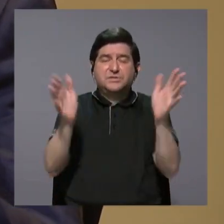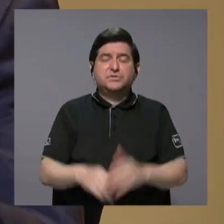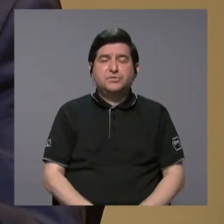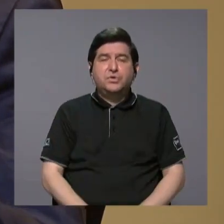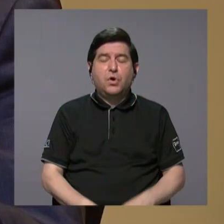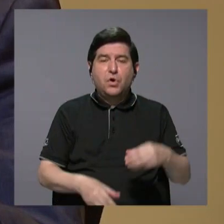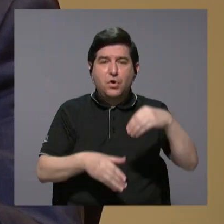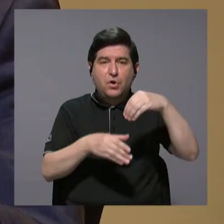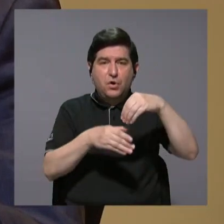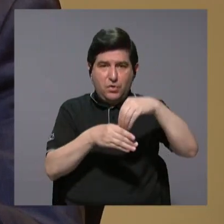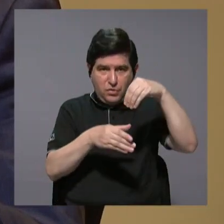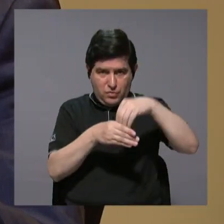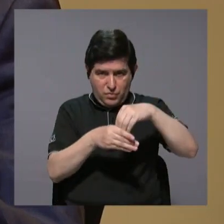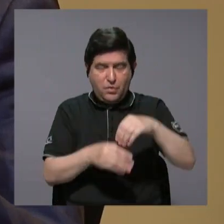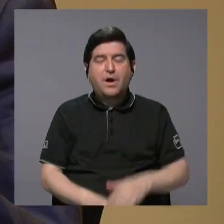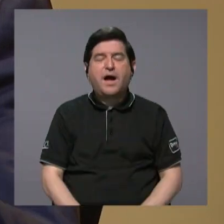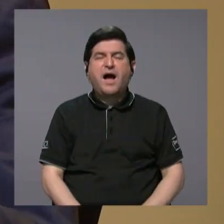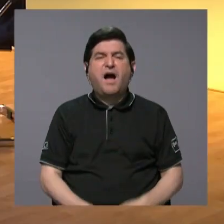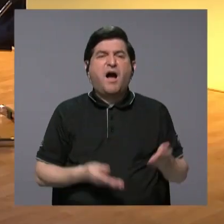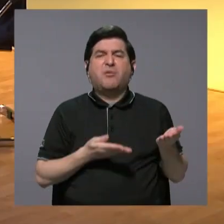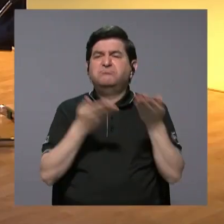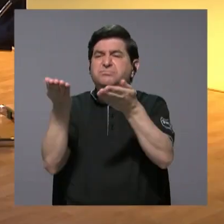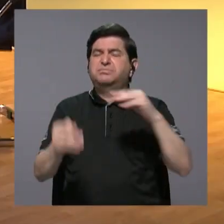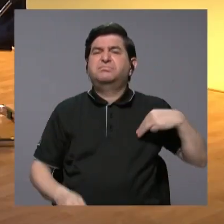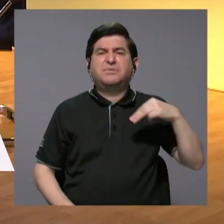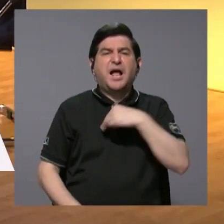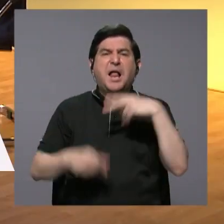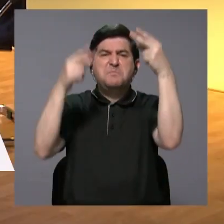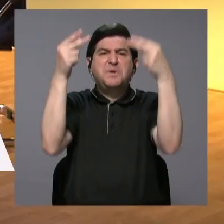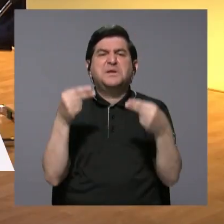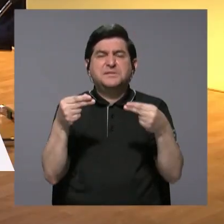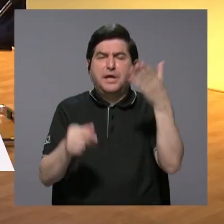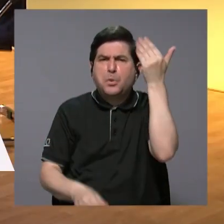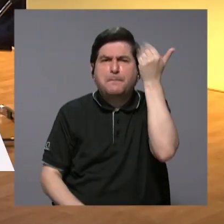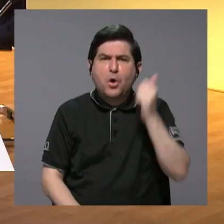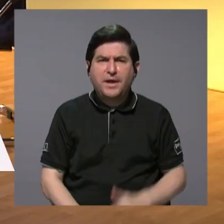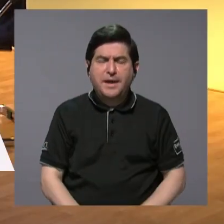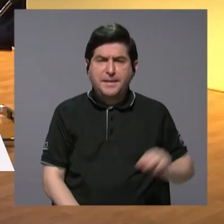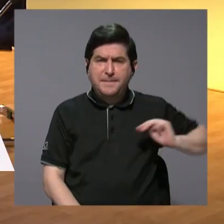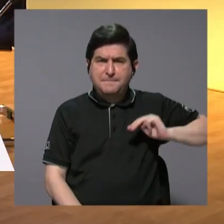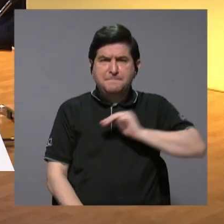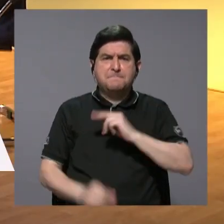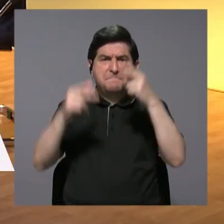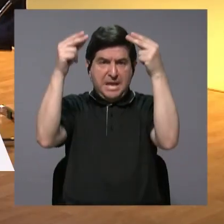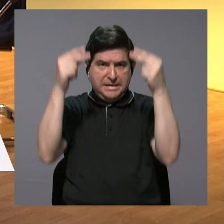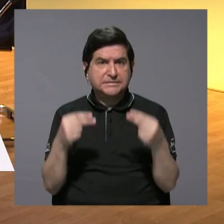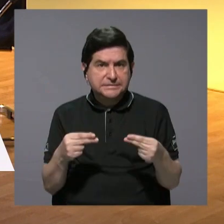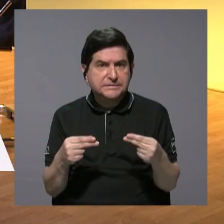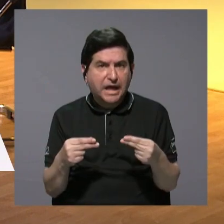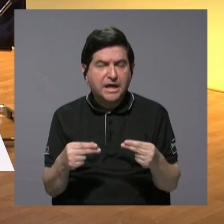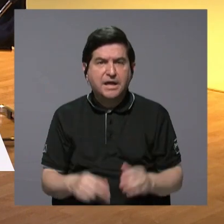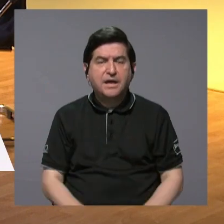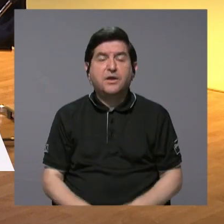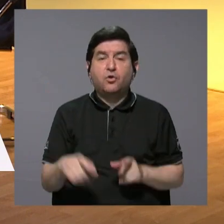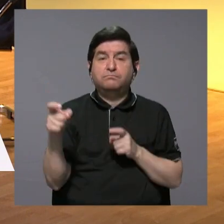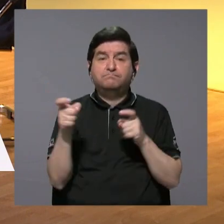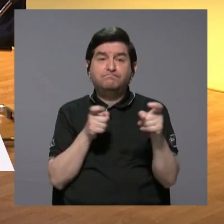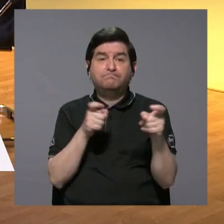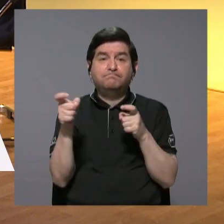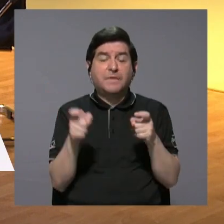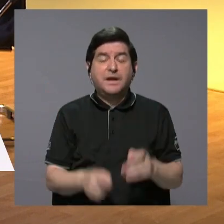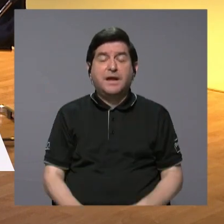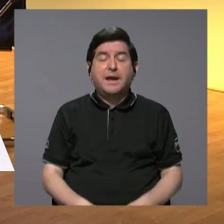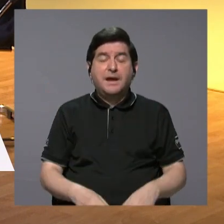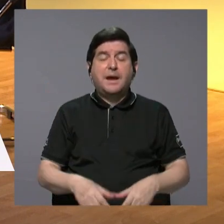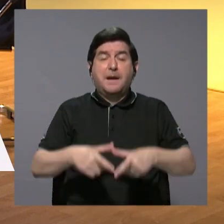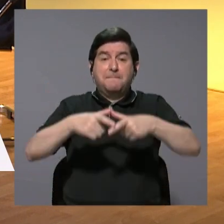inversionistas se lo trasladan al Ministerio de Hacienda. ¿Y por qué decimos Ministerio de Hacienda? Porque el Ministerio de Hacienda es quien maneja el mayor